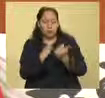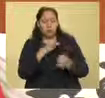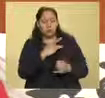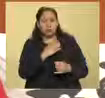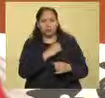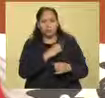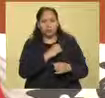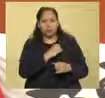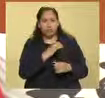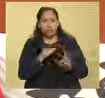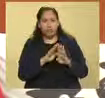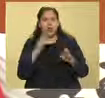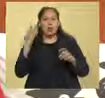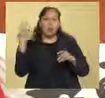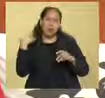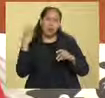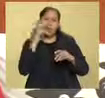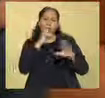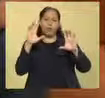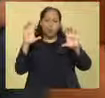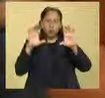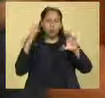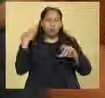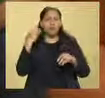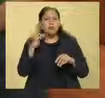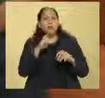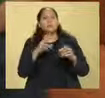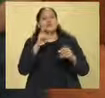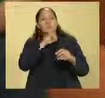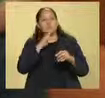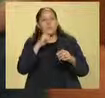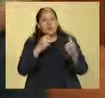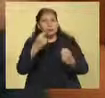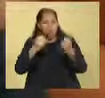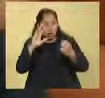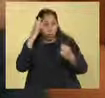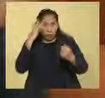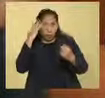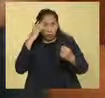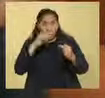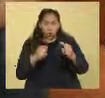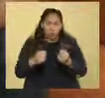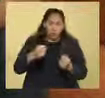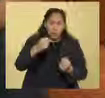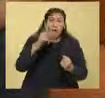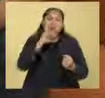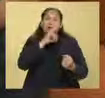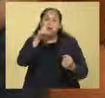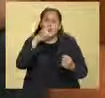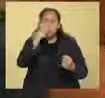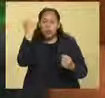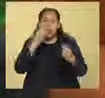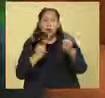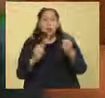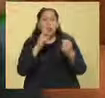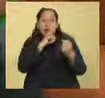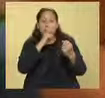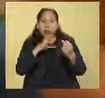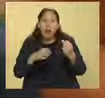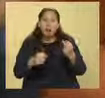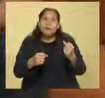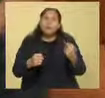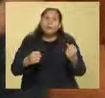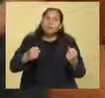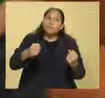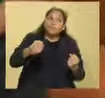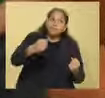lesión pulmonar no también capaces de aeróbica para aprender a respirar muchas veces entras a la curva si no sé respirar casi casi tomas aire / sala con ella